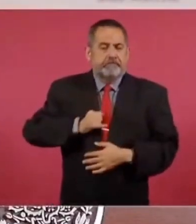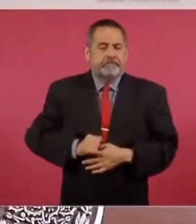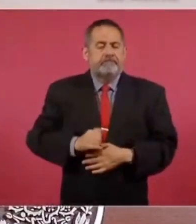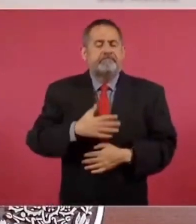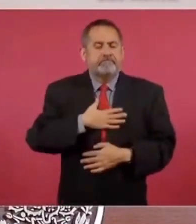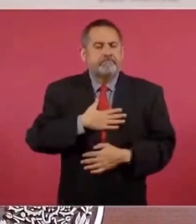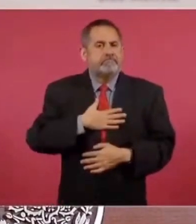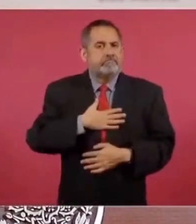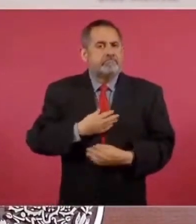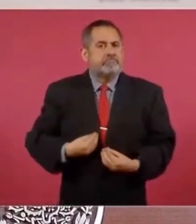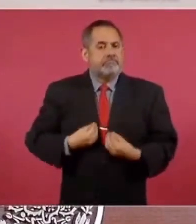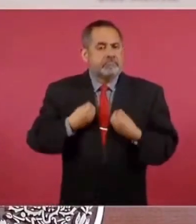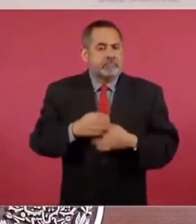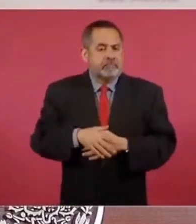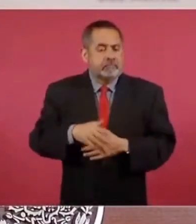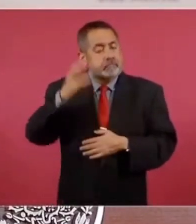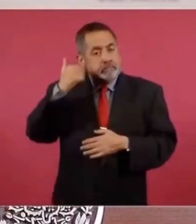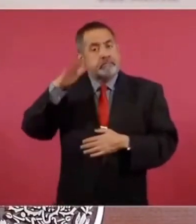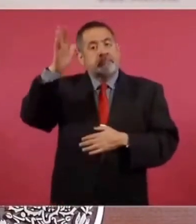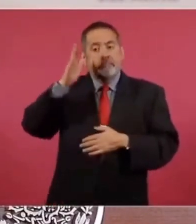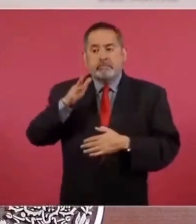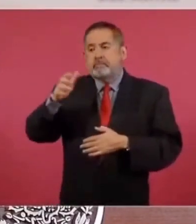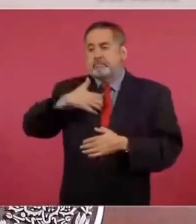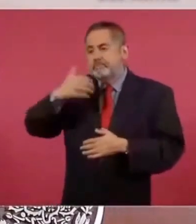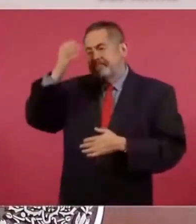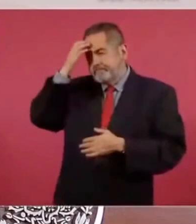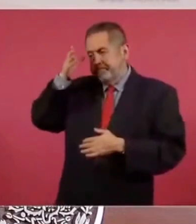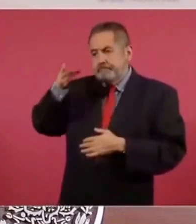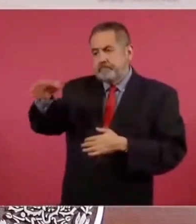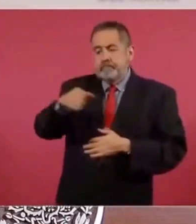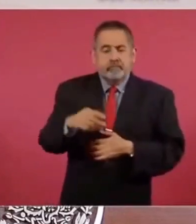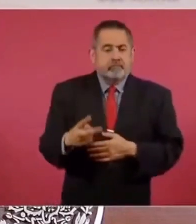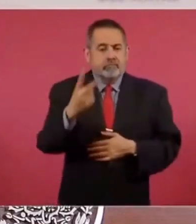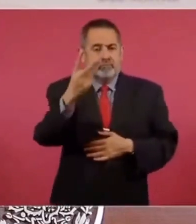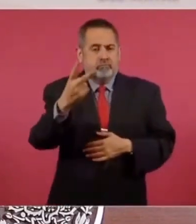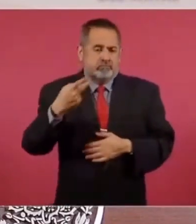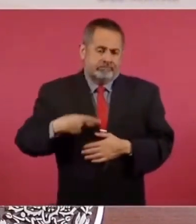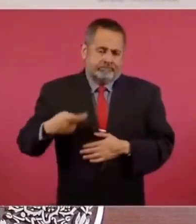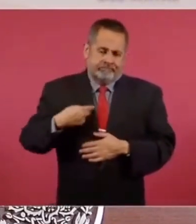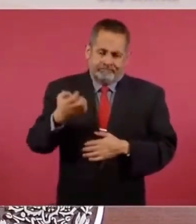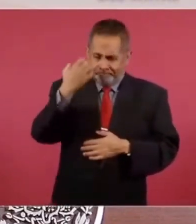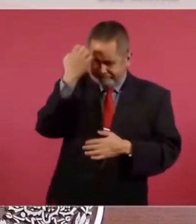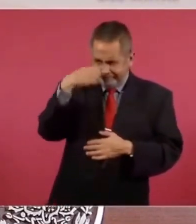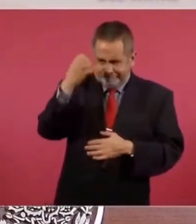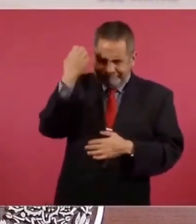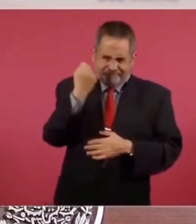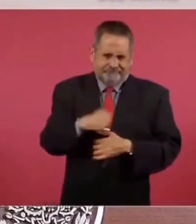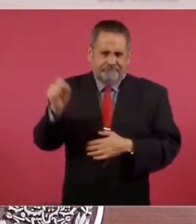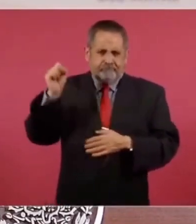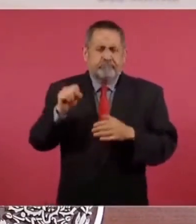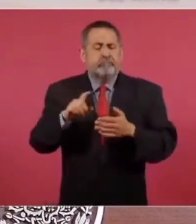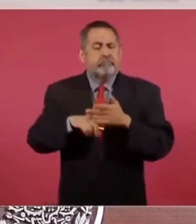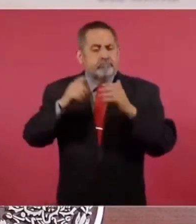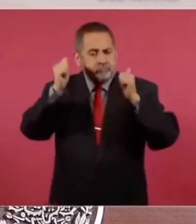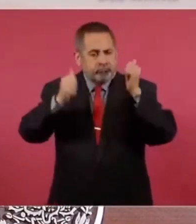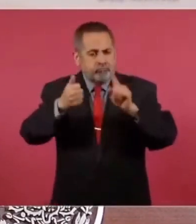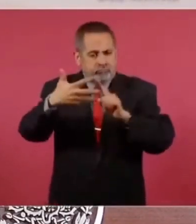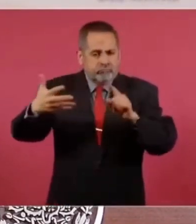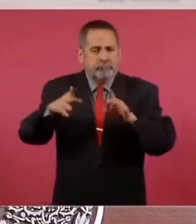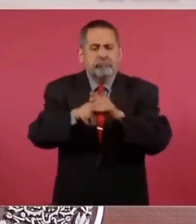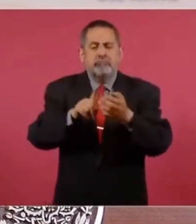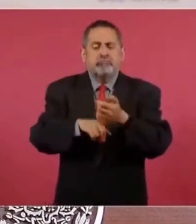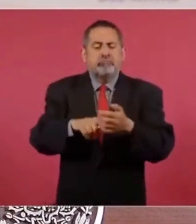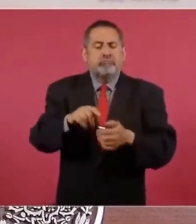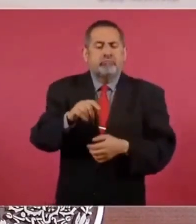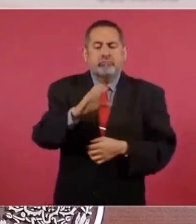En ese tiempo me visitaron y conocí a dos verdaderos especialistas en antropología y ciencias